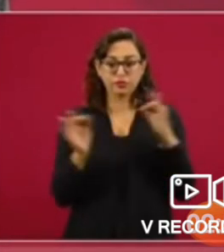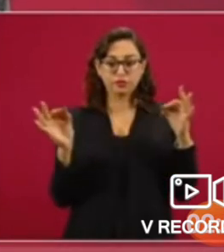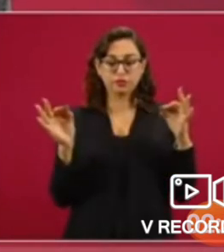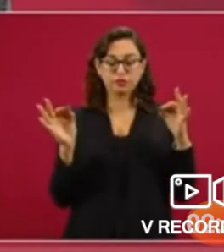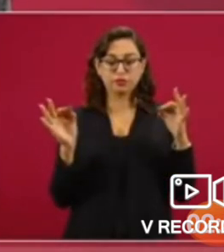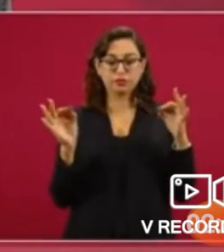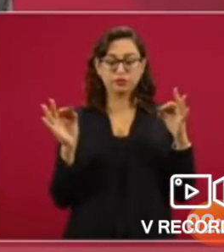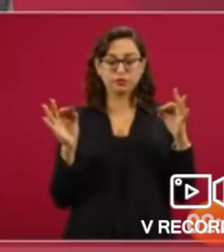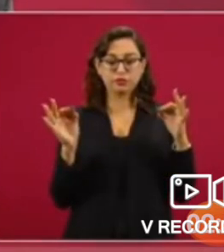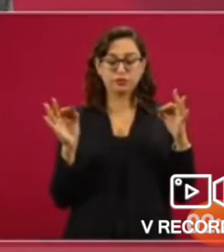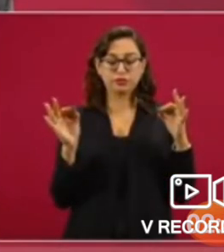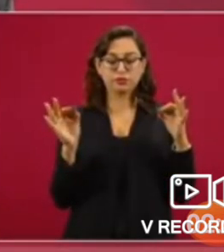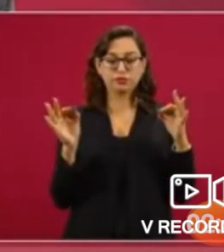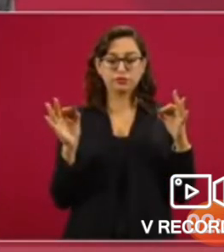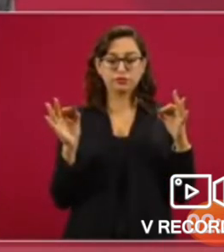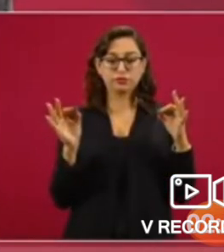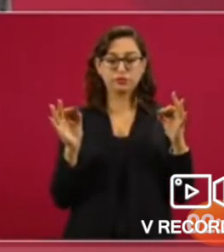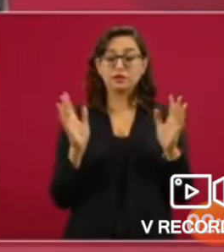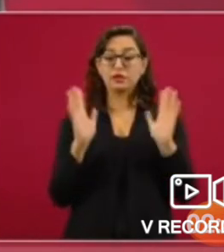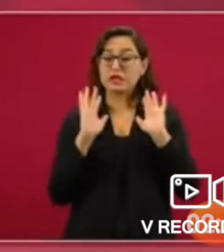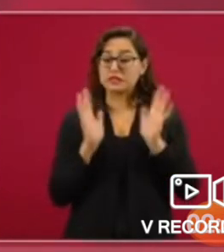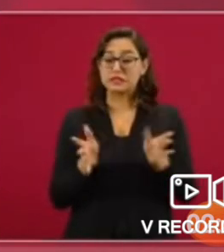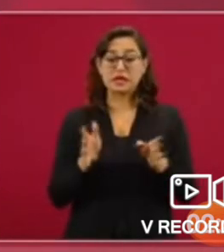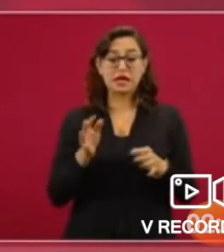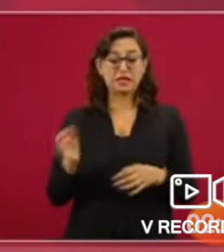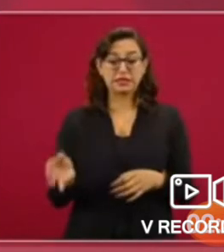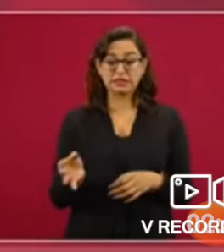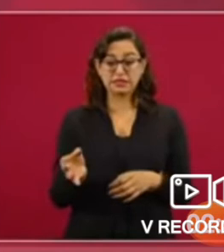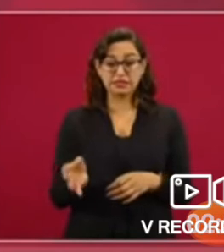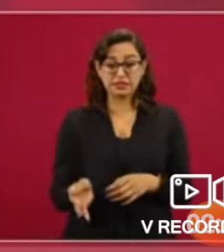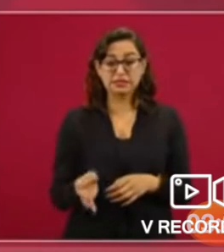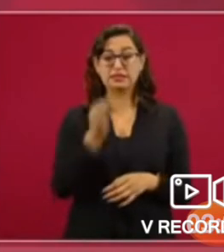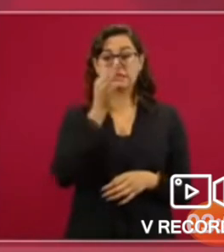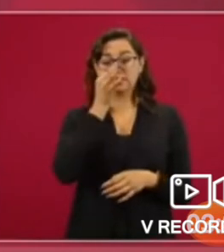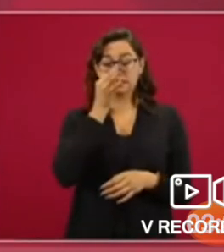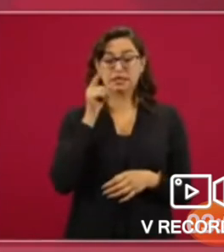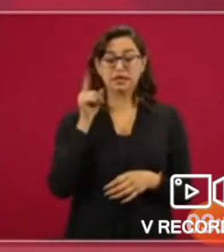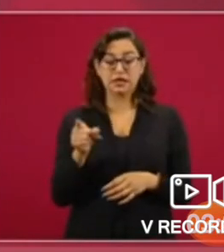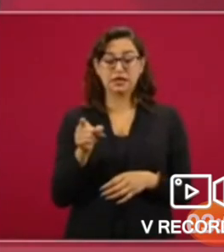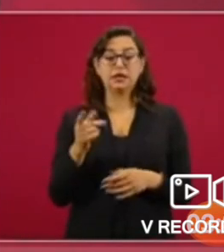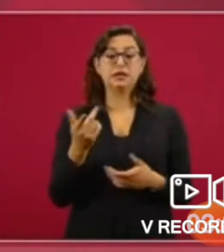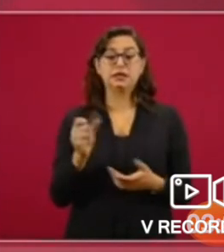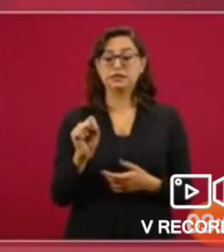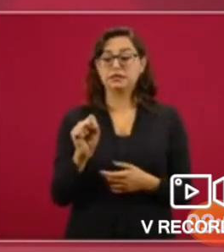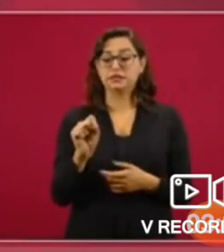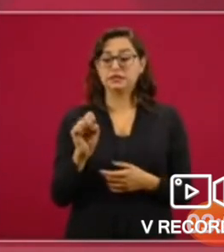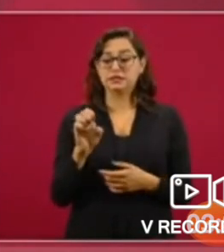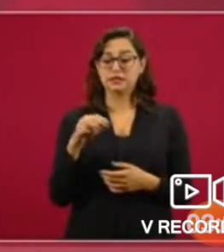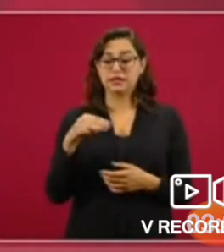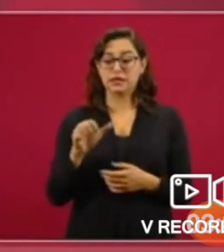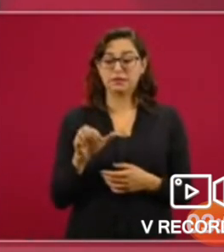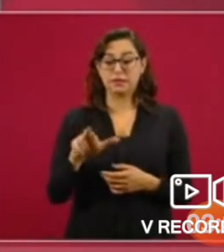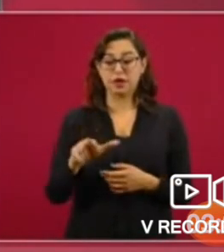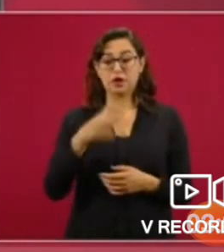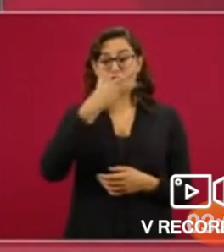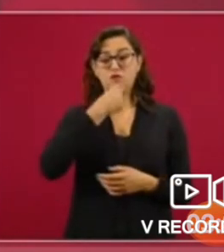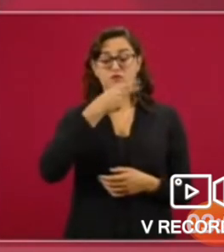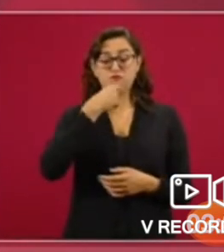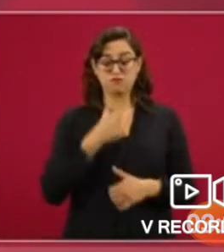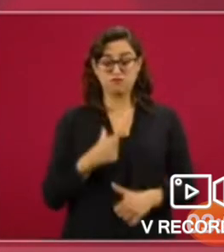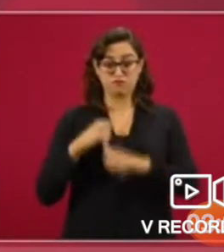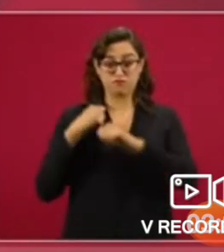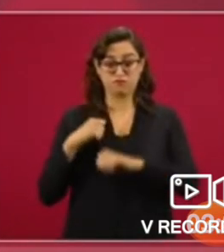que está por salir el almirante Ojeda, secretario de Marina, hacia Quintana Roo